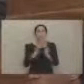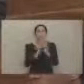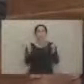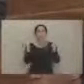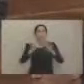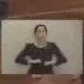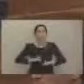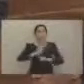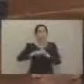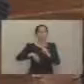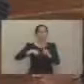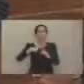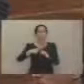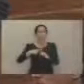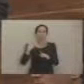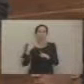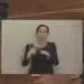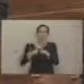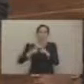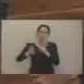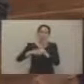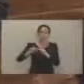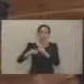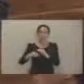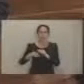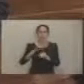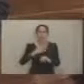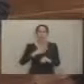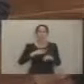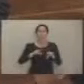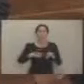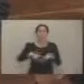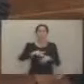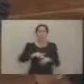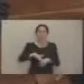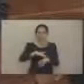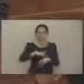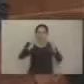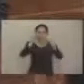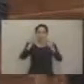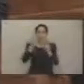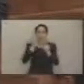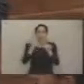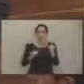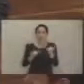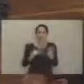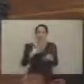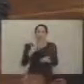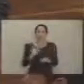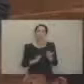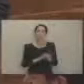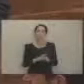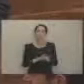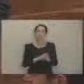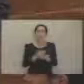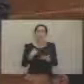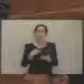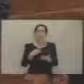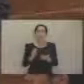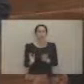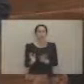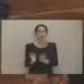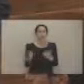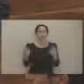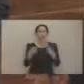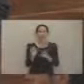algunos agravios de carácter territorial que se están produciendo en materia energética. Podemos hablar de la reclasificadora o de ahora,